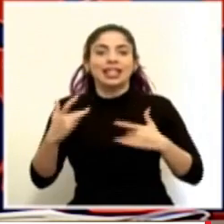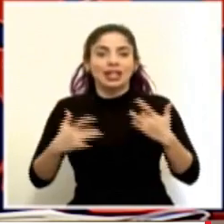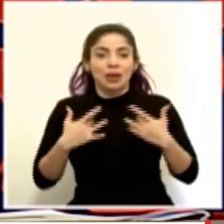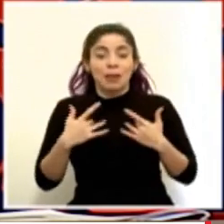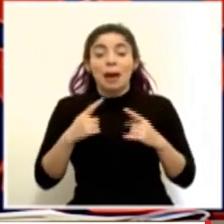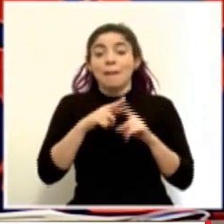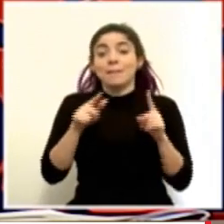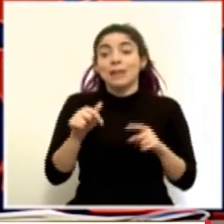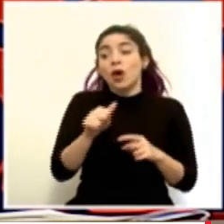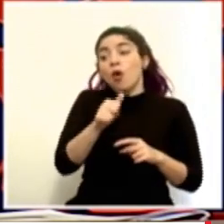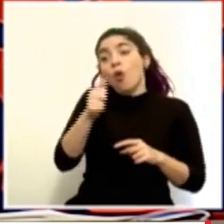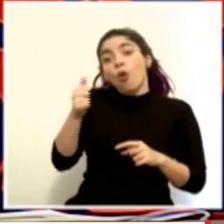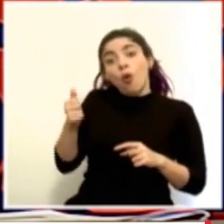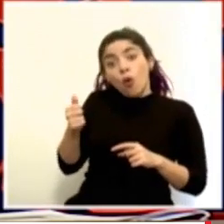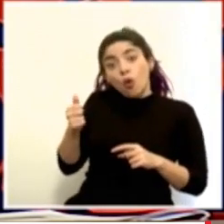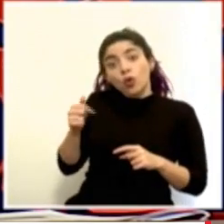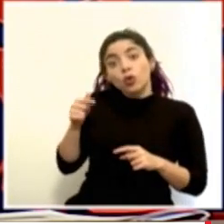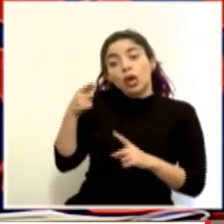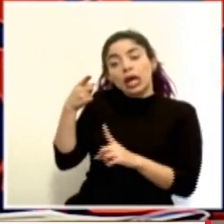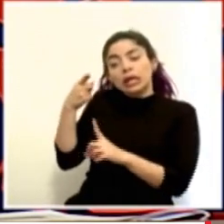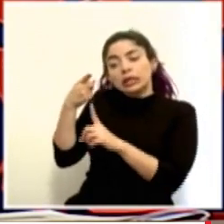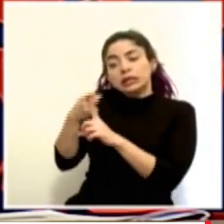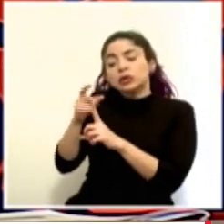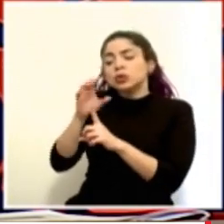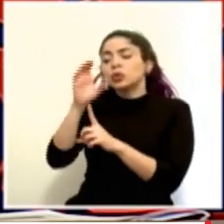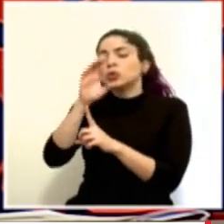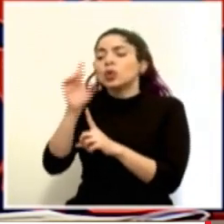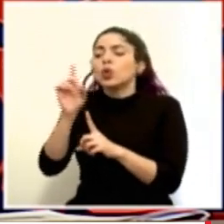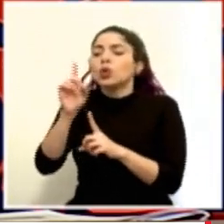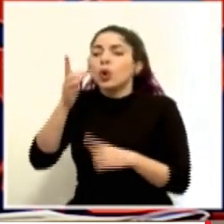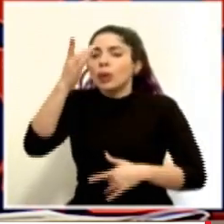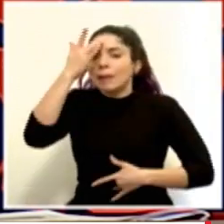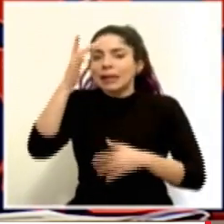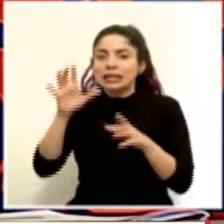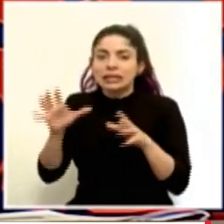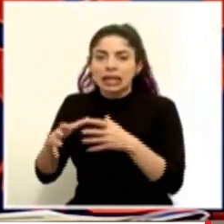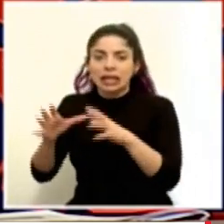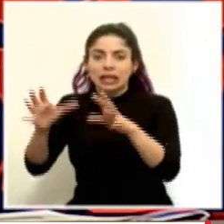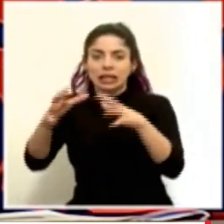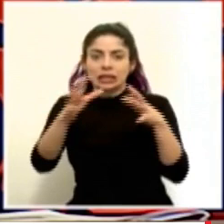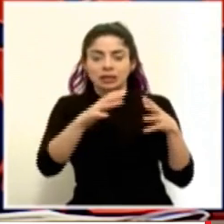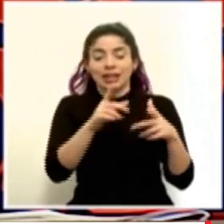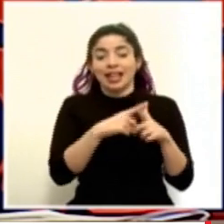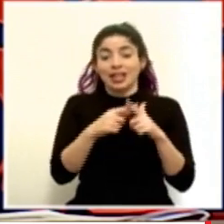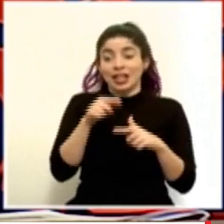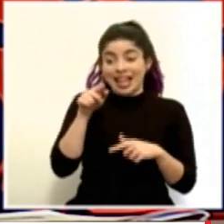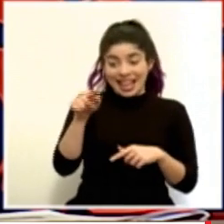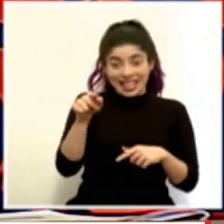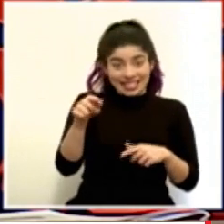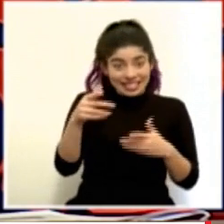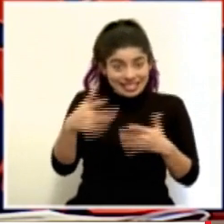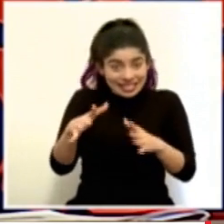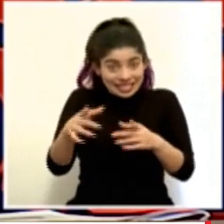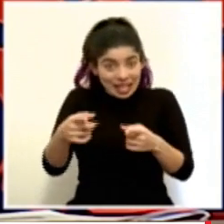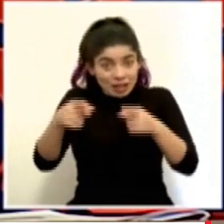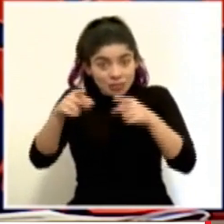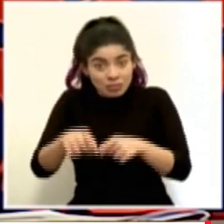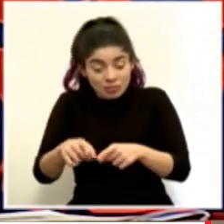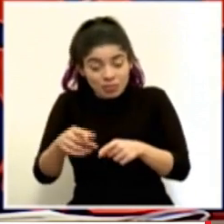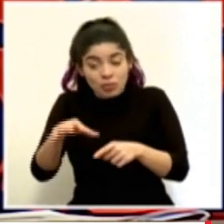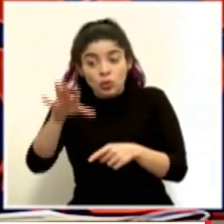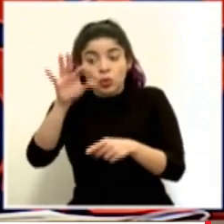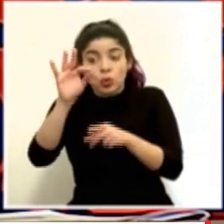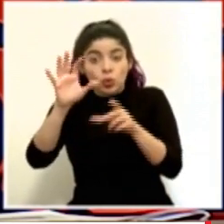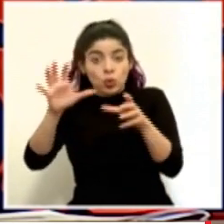están dirigidos a encontrar las concentraciones de pacientes. Entonces, esa donde ya se ha tenido un